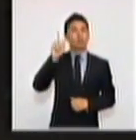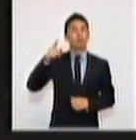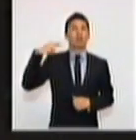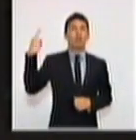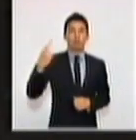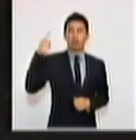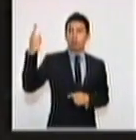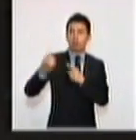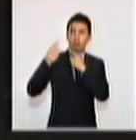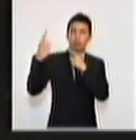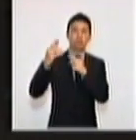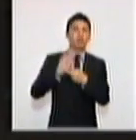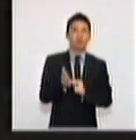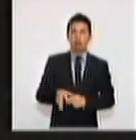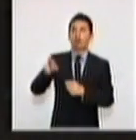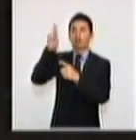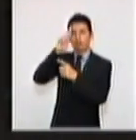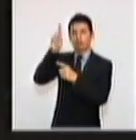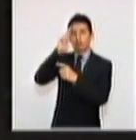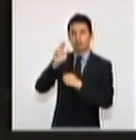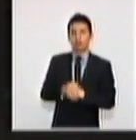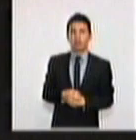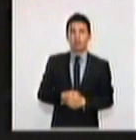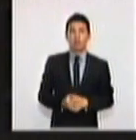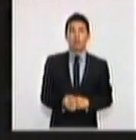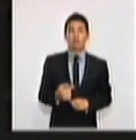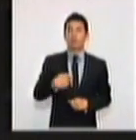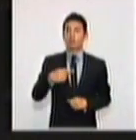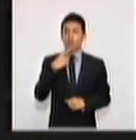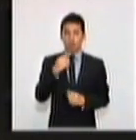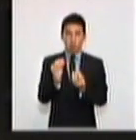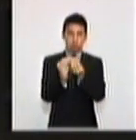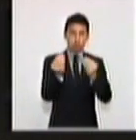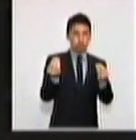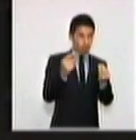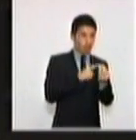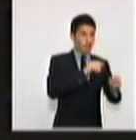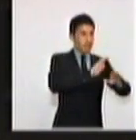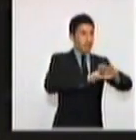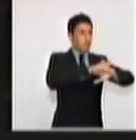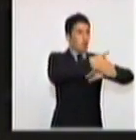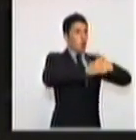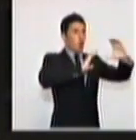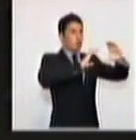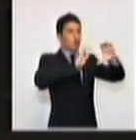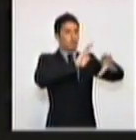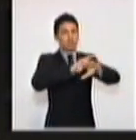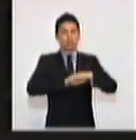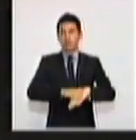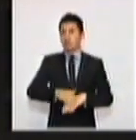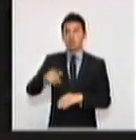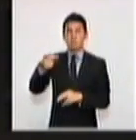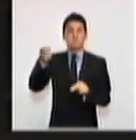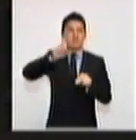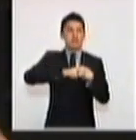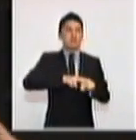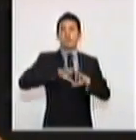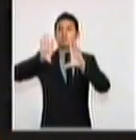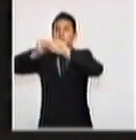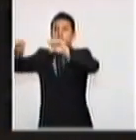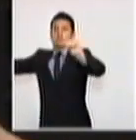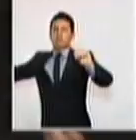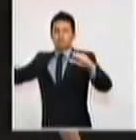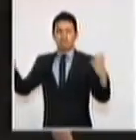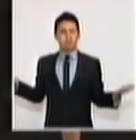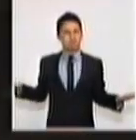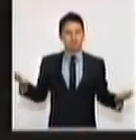repiten y la repiten y la repiten, y porque por una vez que habla la oposición en los medios de comunicación, ellos hablan mil veces. O sea, una mentira